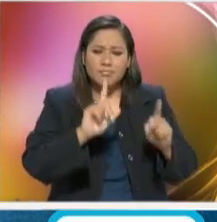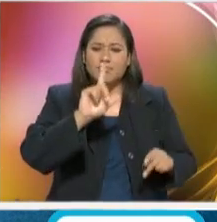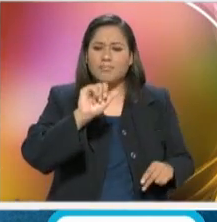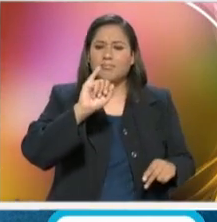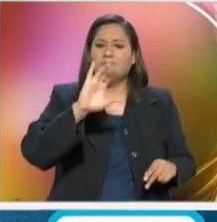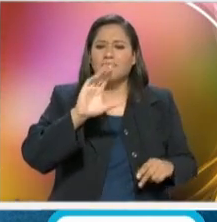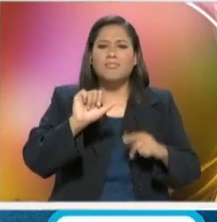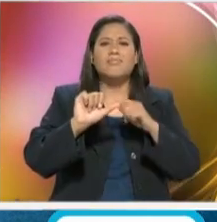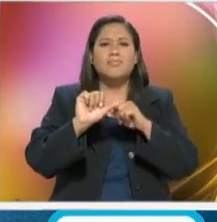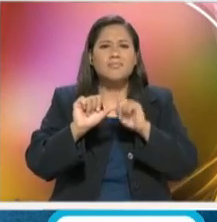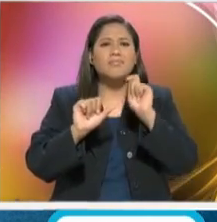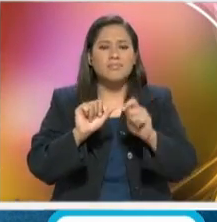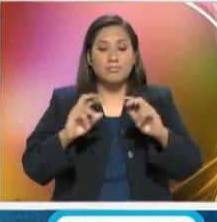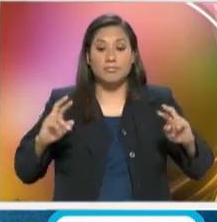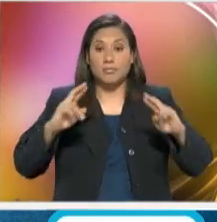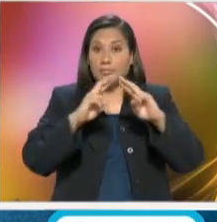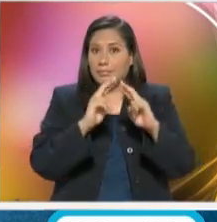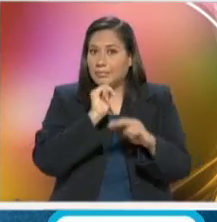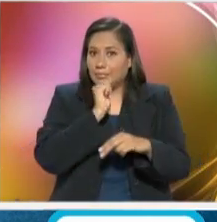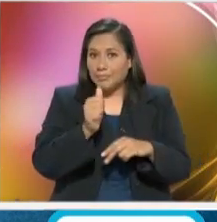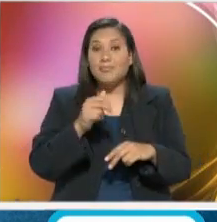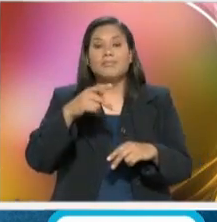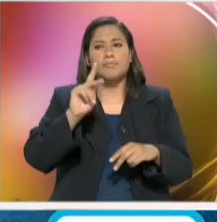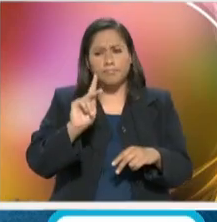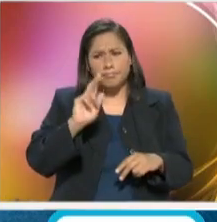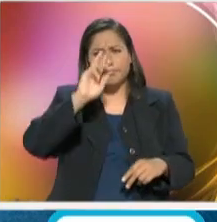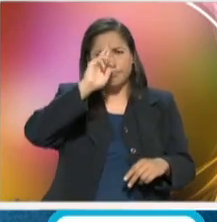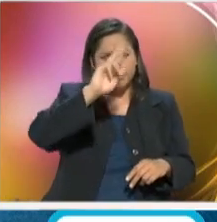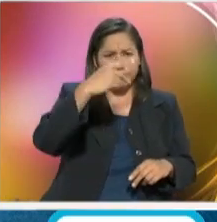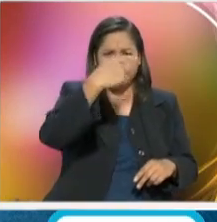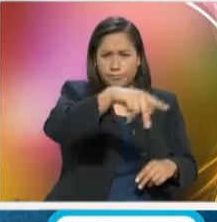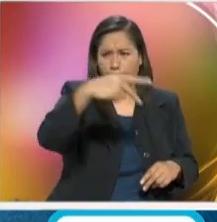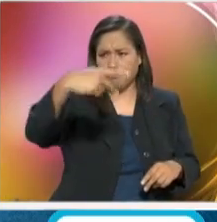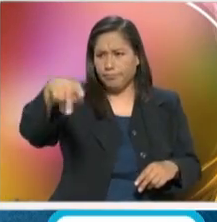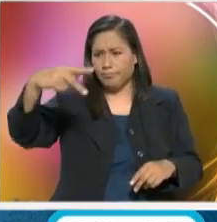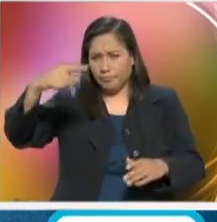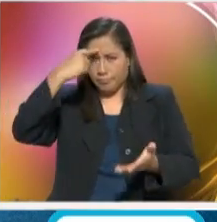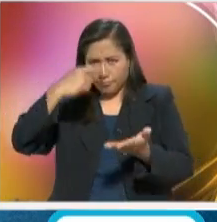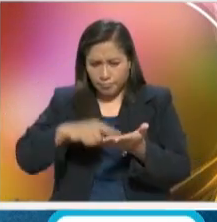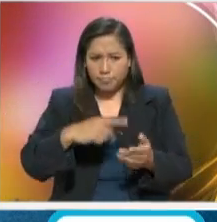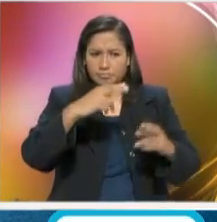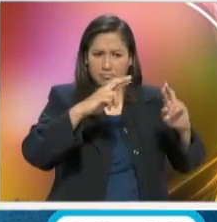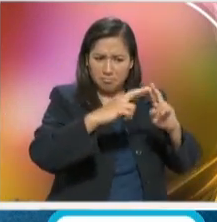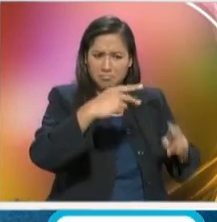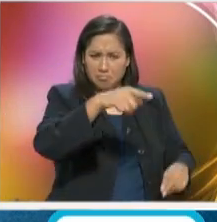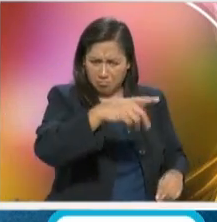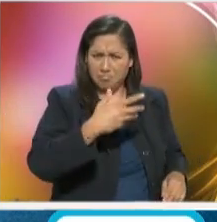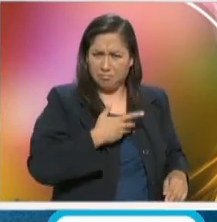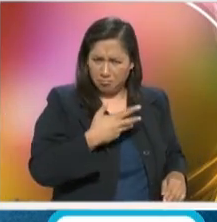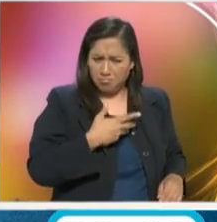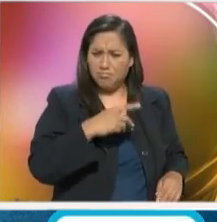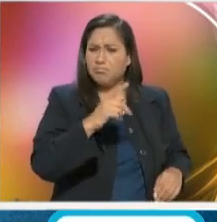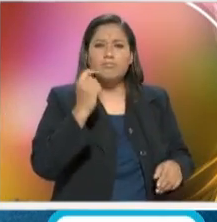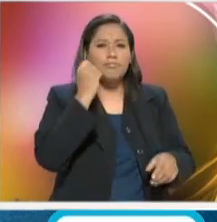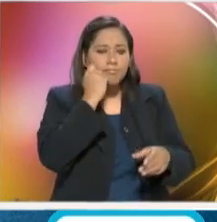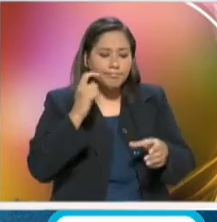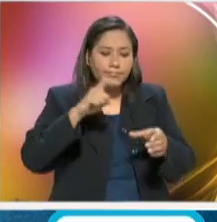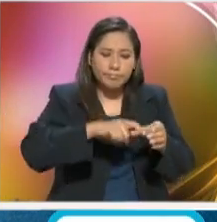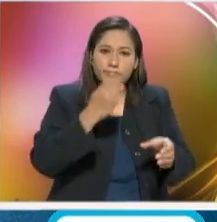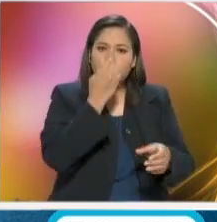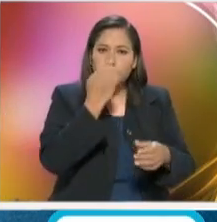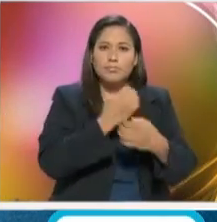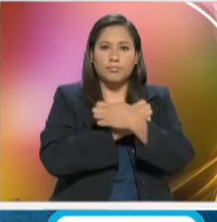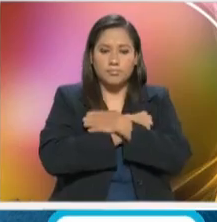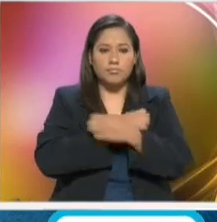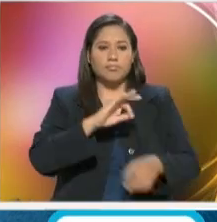es que no tiene tintes religiosos, pero aún así respeta los credos de cada una de las personas, ¿no? Así es. Es decir, que Sí. cualquiera sea cual sea su elección de fe,